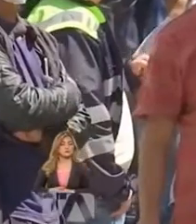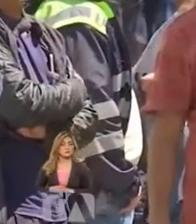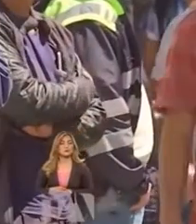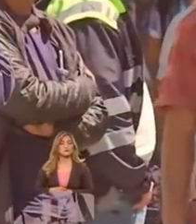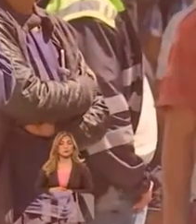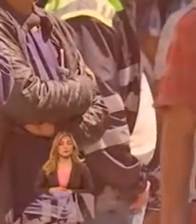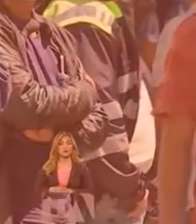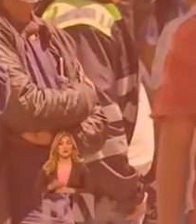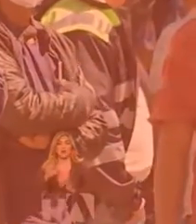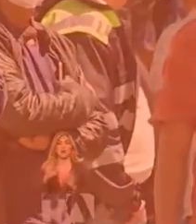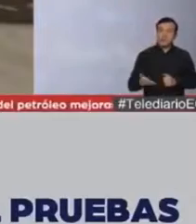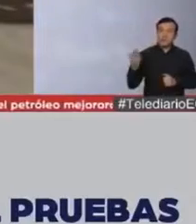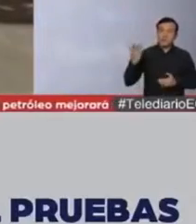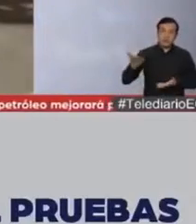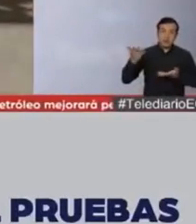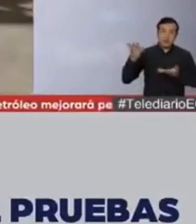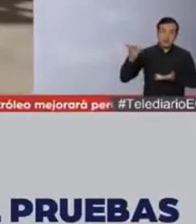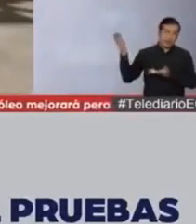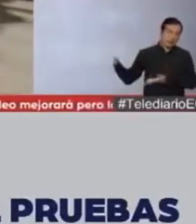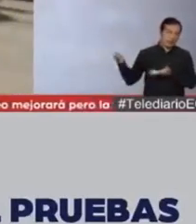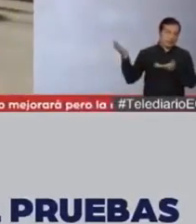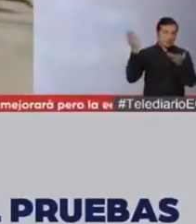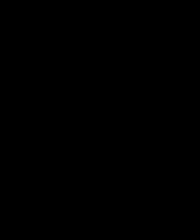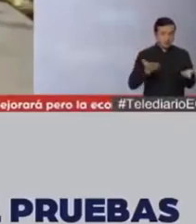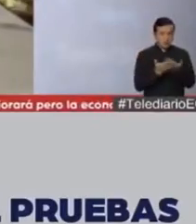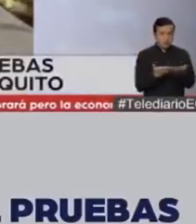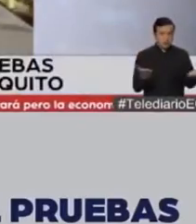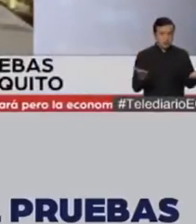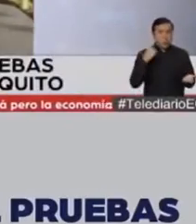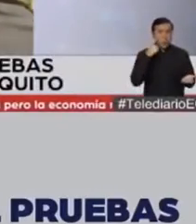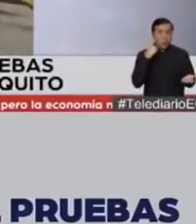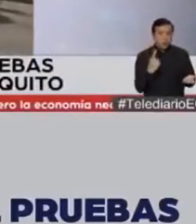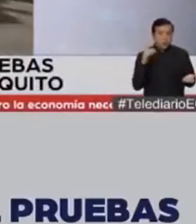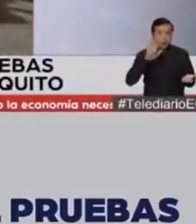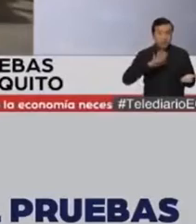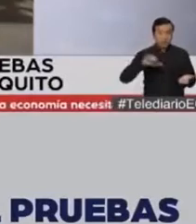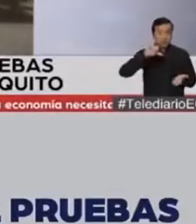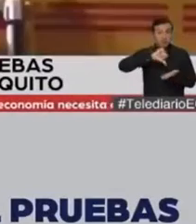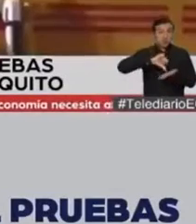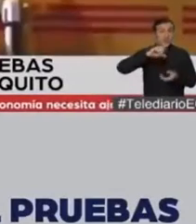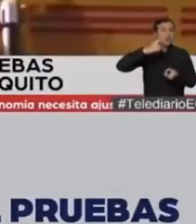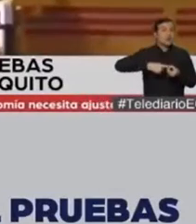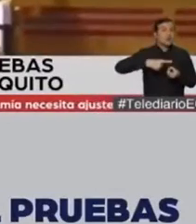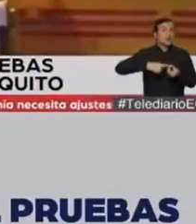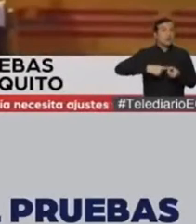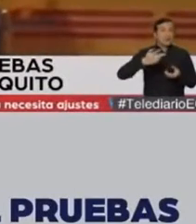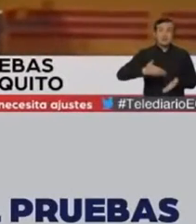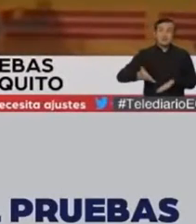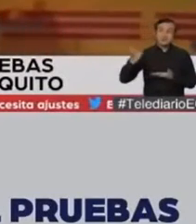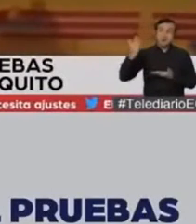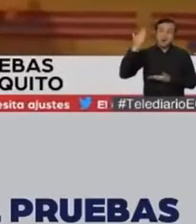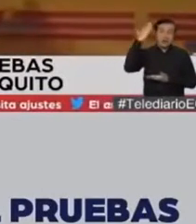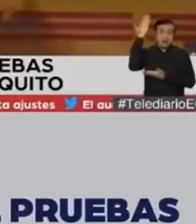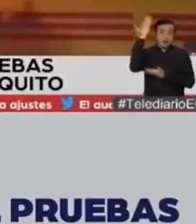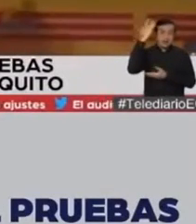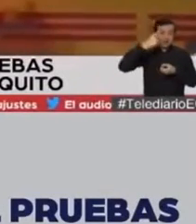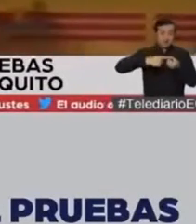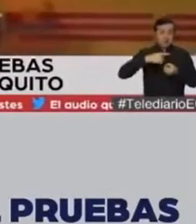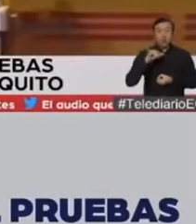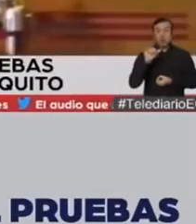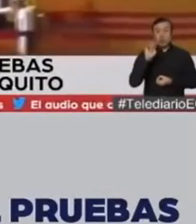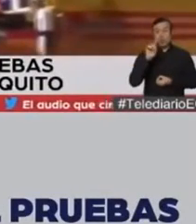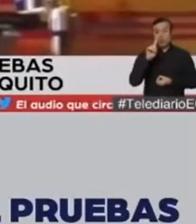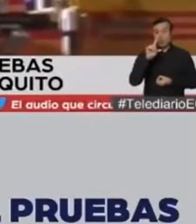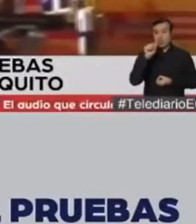virus en Quito. Freddy Paredes, 20. Están llegando las pruebas para la ciudad de Quito. De esta manera es como el alcalde de Quito,